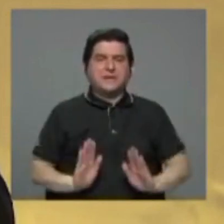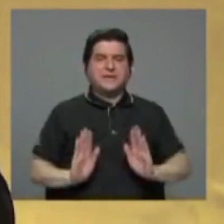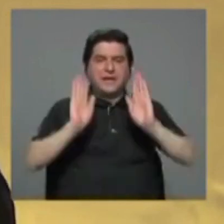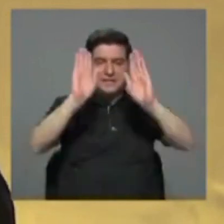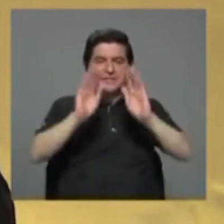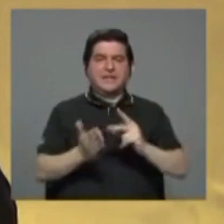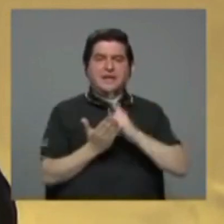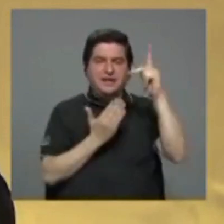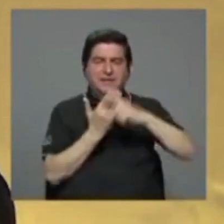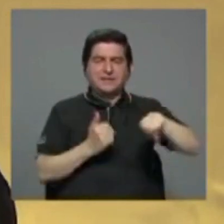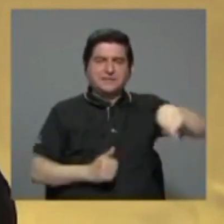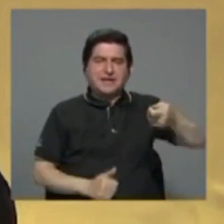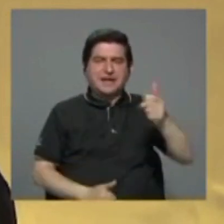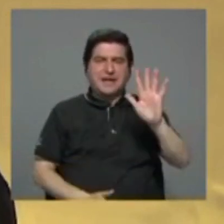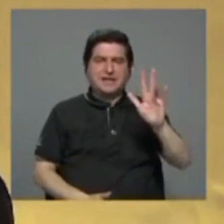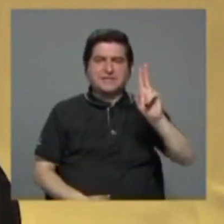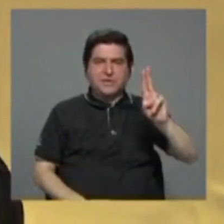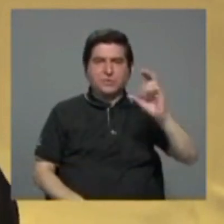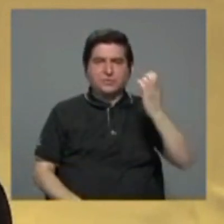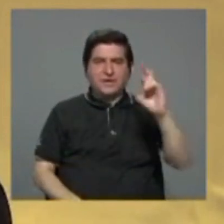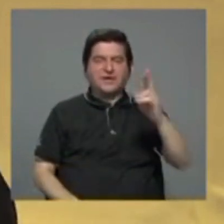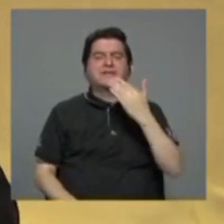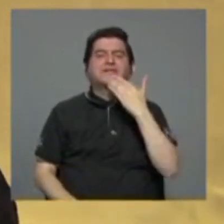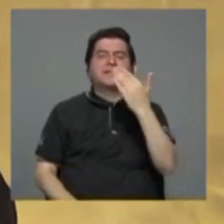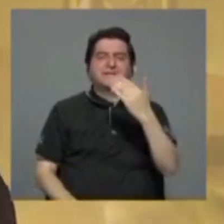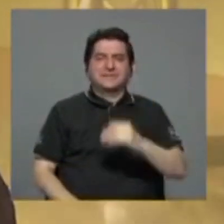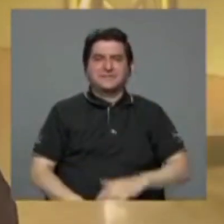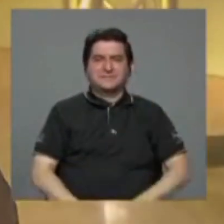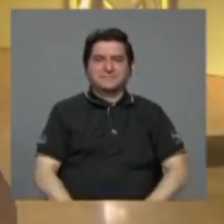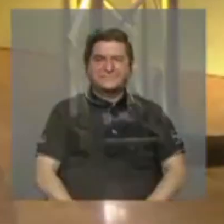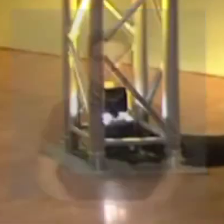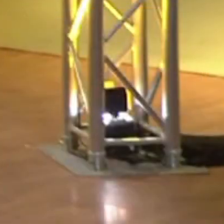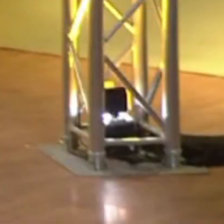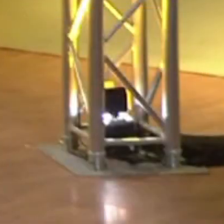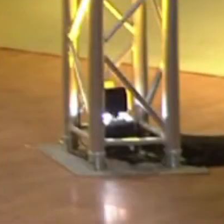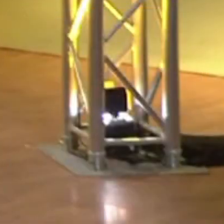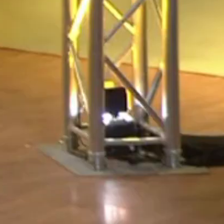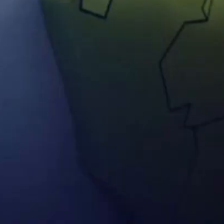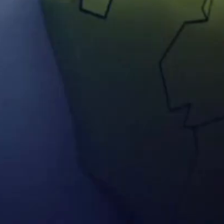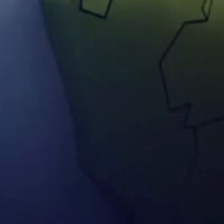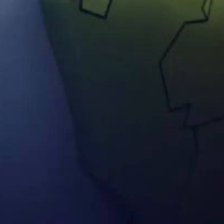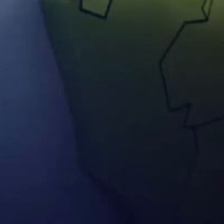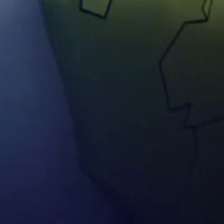programas de 15 UCR. Gracias. Gracias, don Juan Rafael.